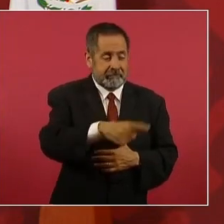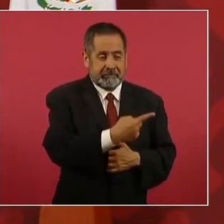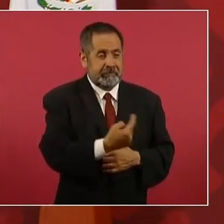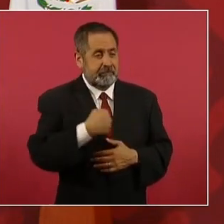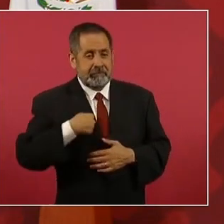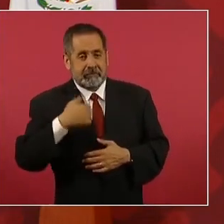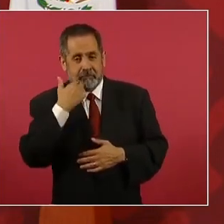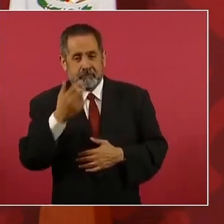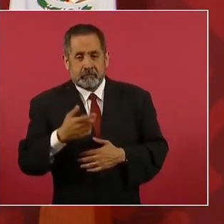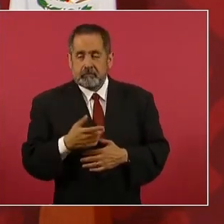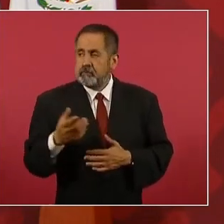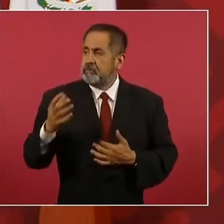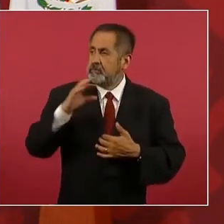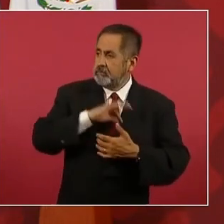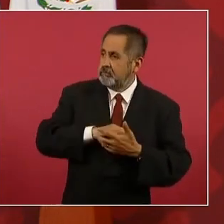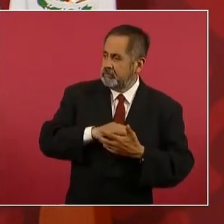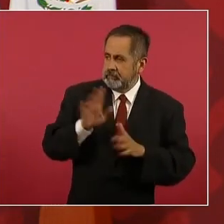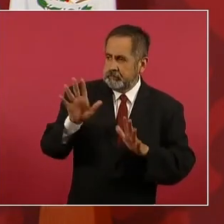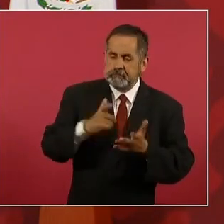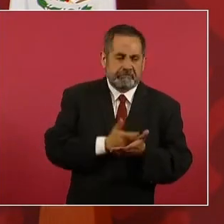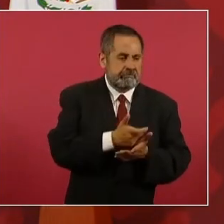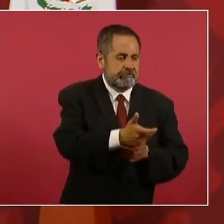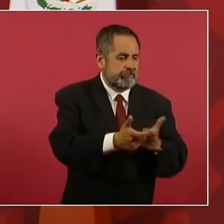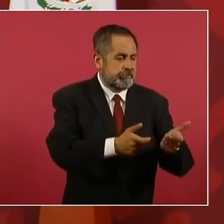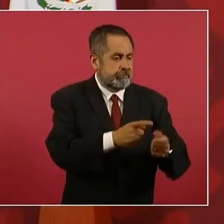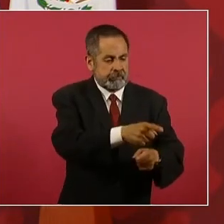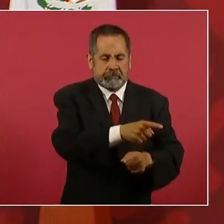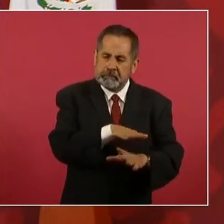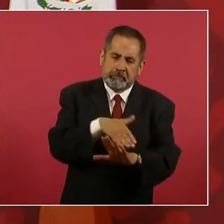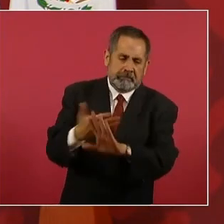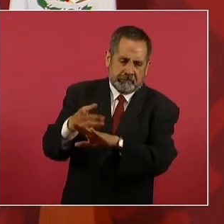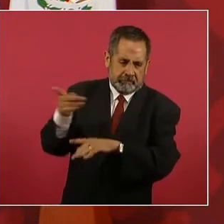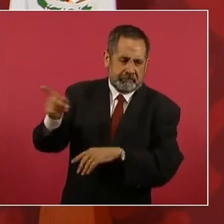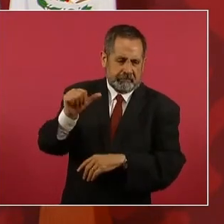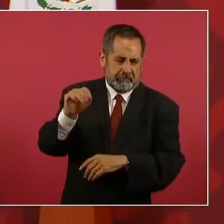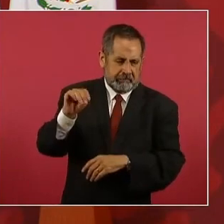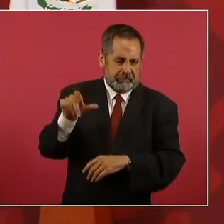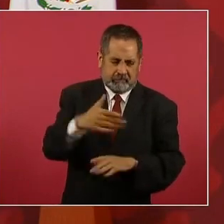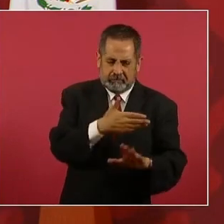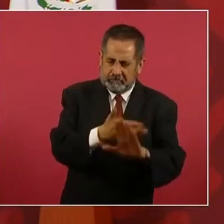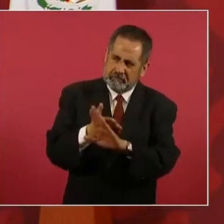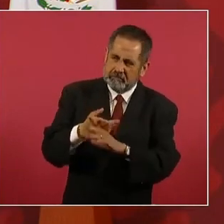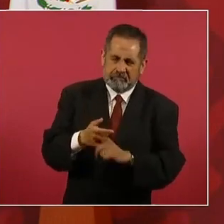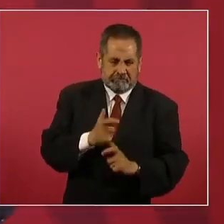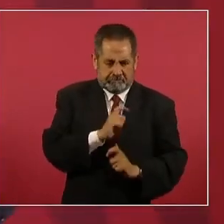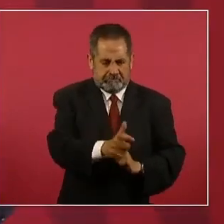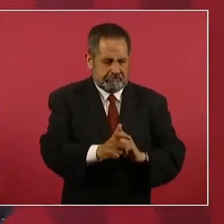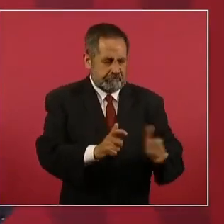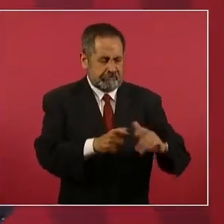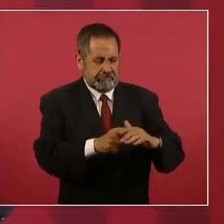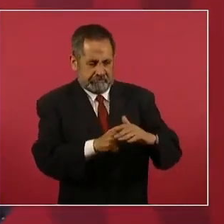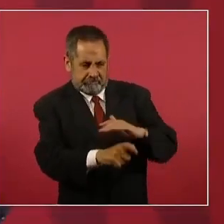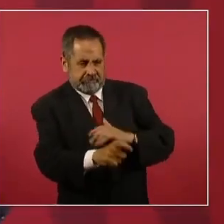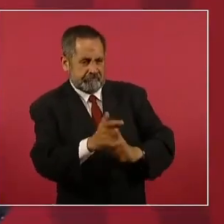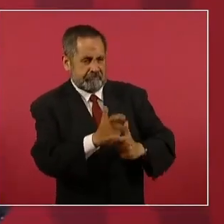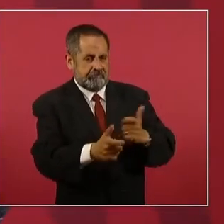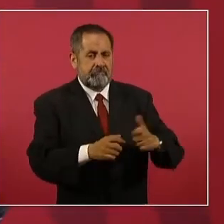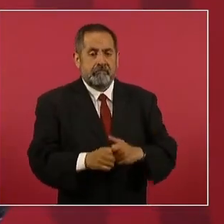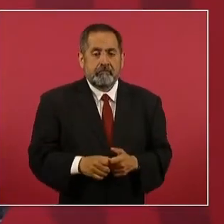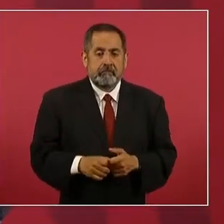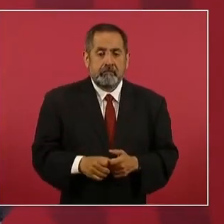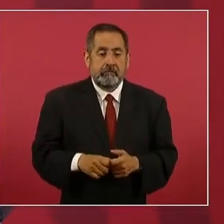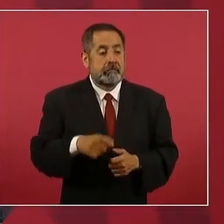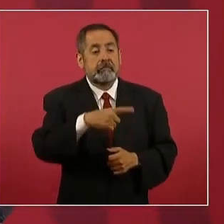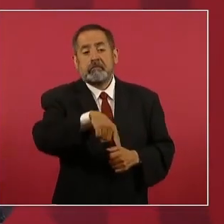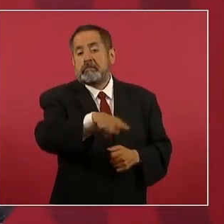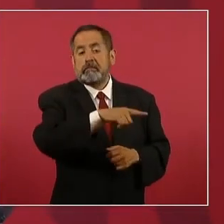campañas negras, las guerras sucias en contra nuestra. Ellos le pagaban a